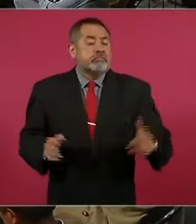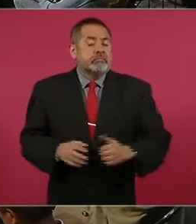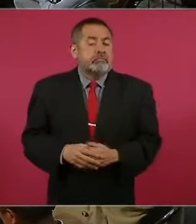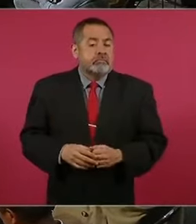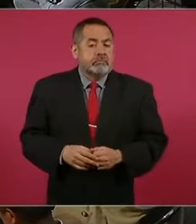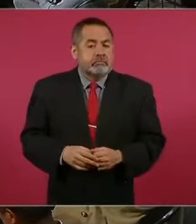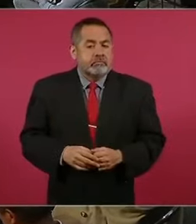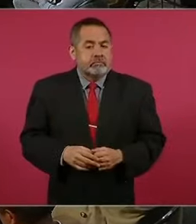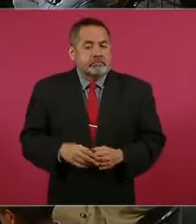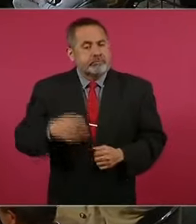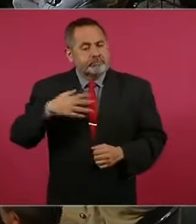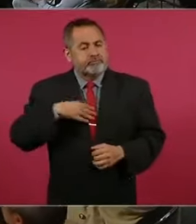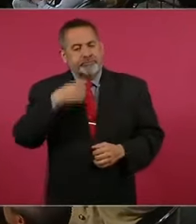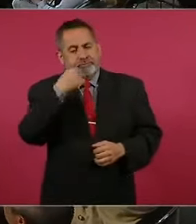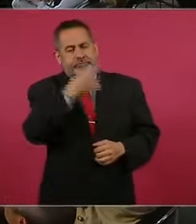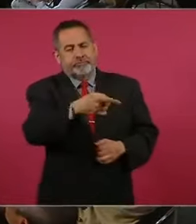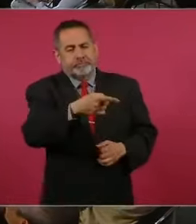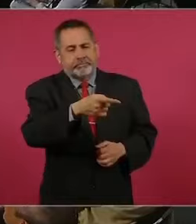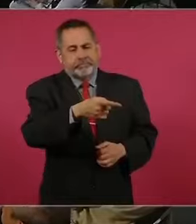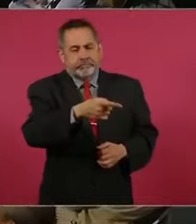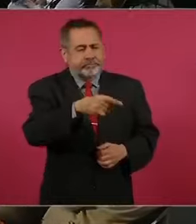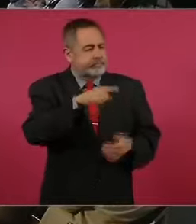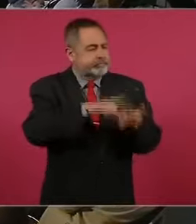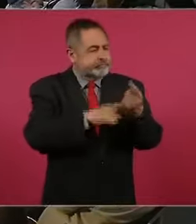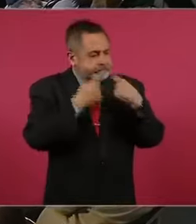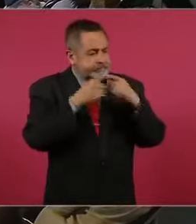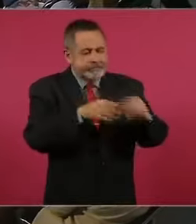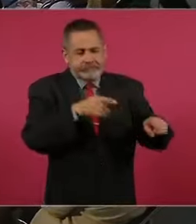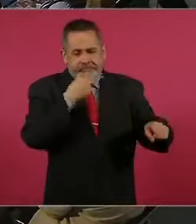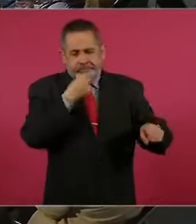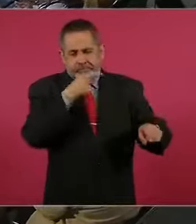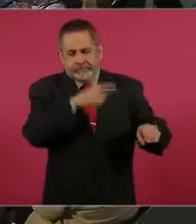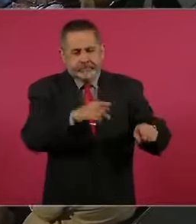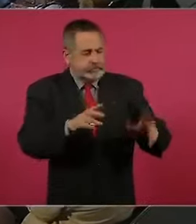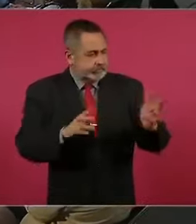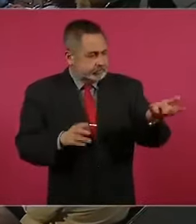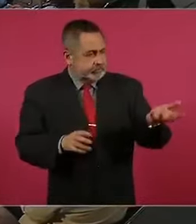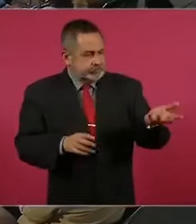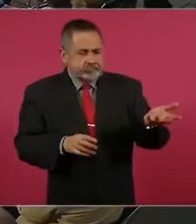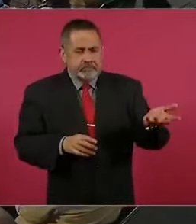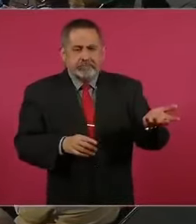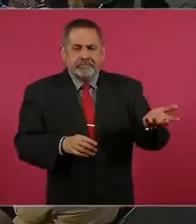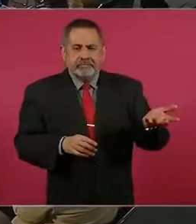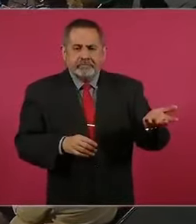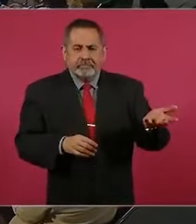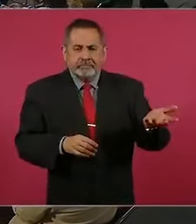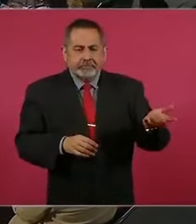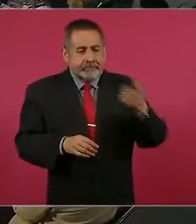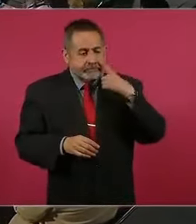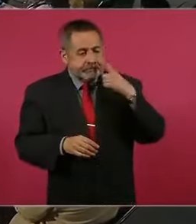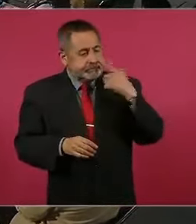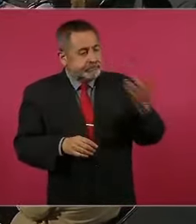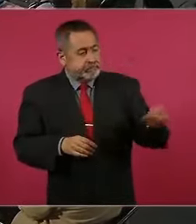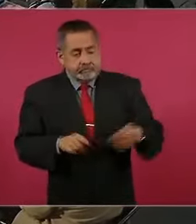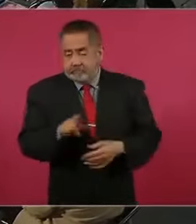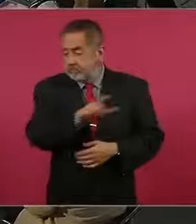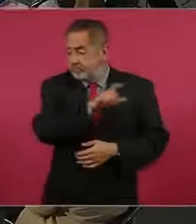Hasta le dije a Servige. Le digo, fíjate que van a